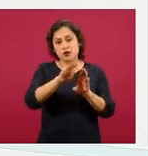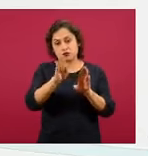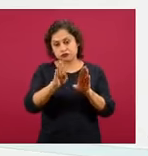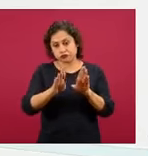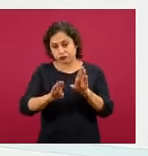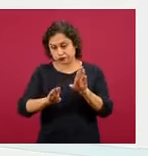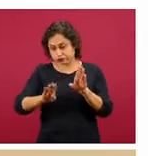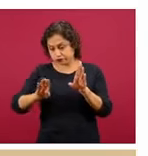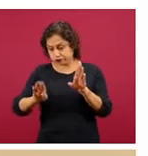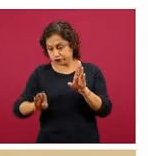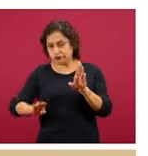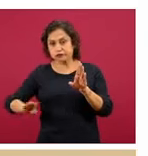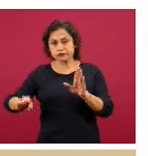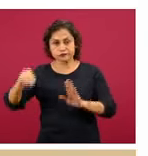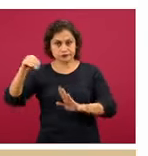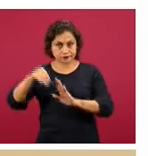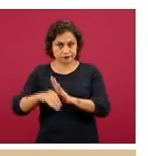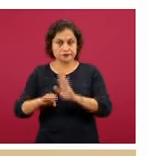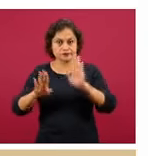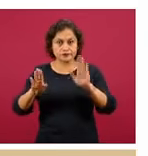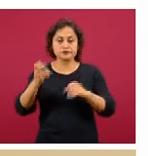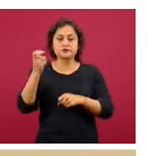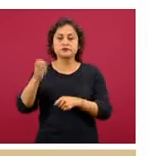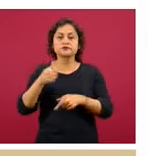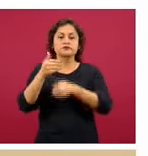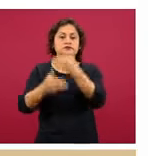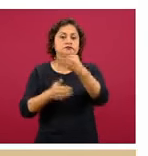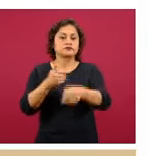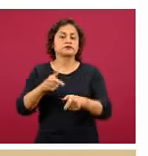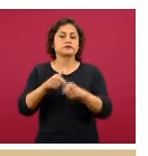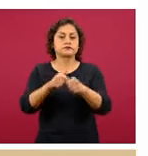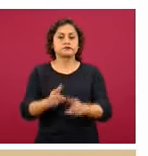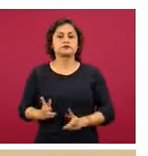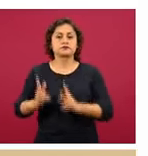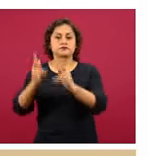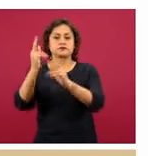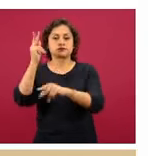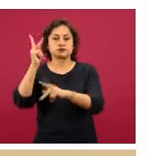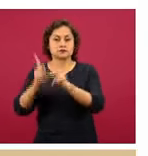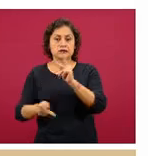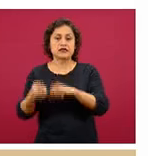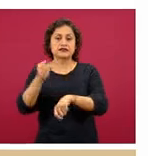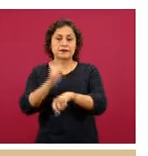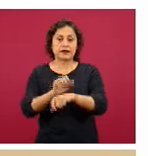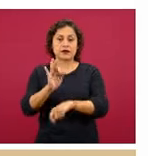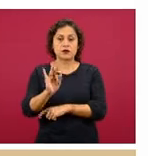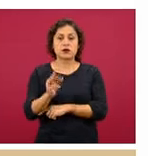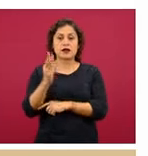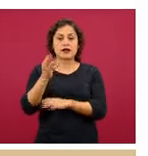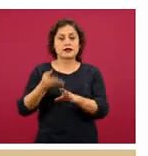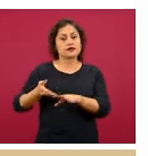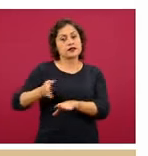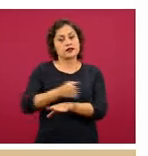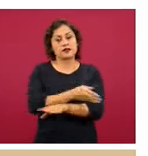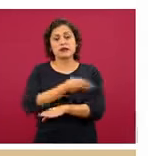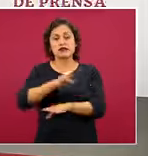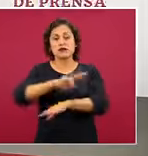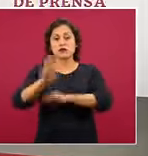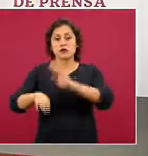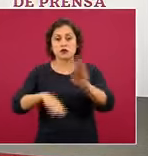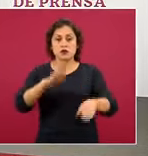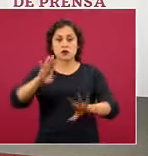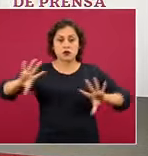ha tenido un descenso prácticamente continuo hasta la semana 43 y el exceso de mortalidad de todo el periodo del 22%.